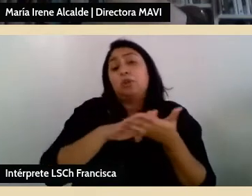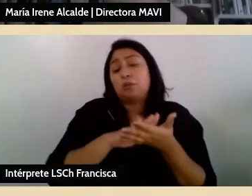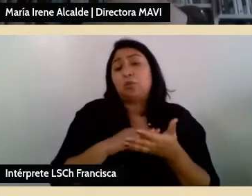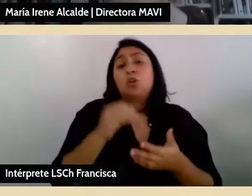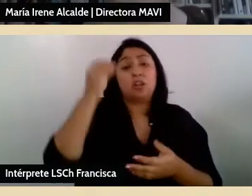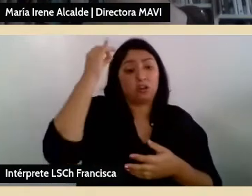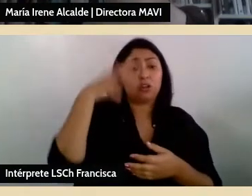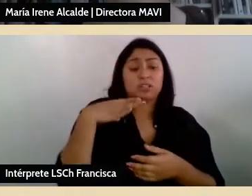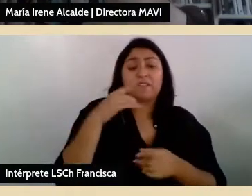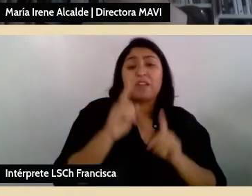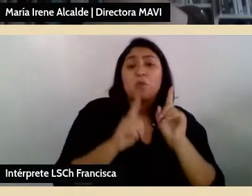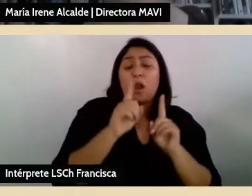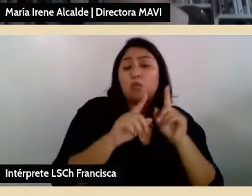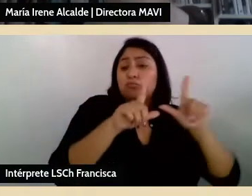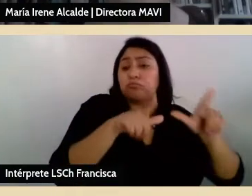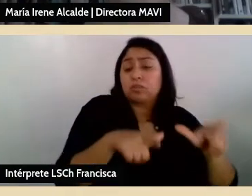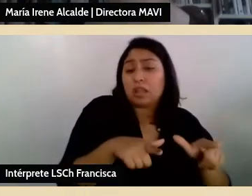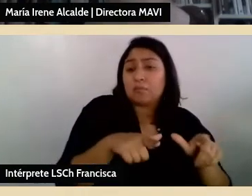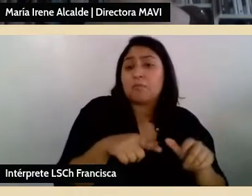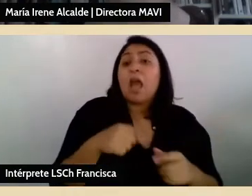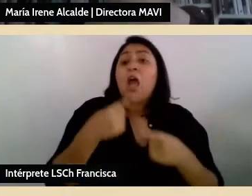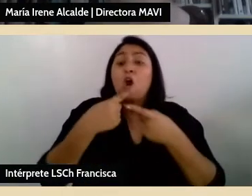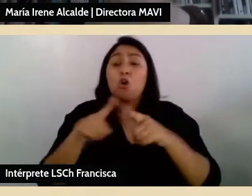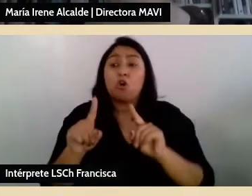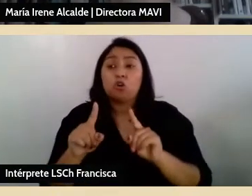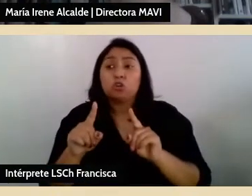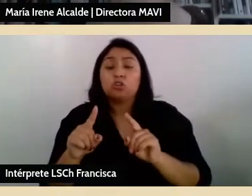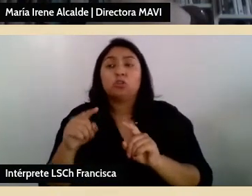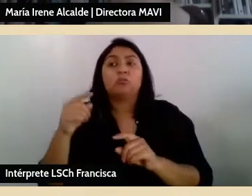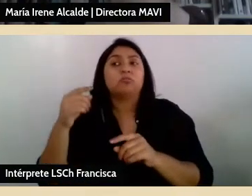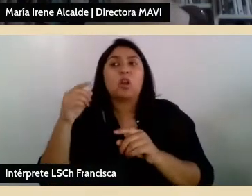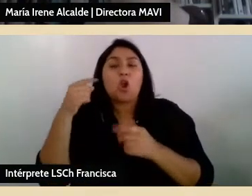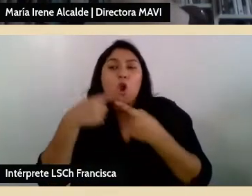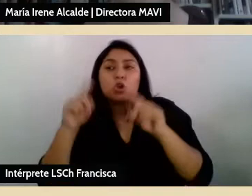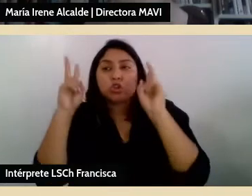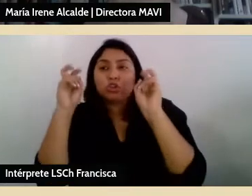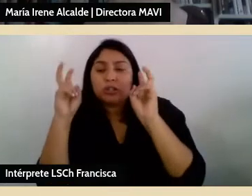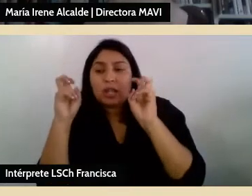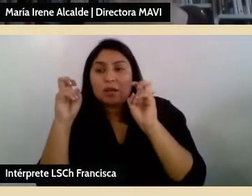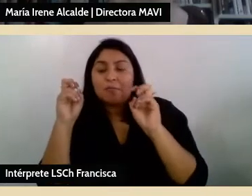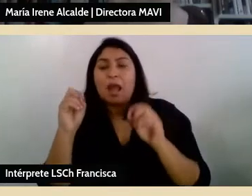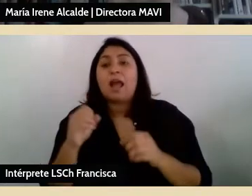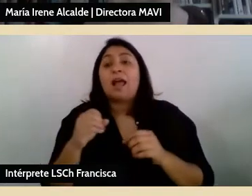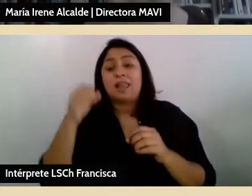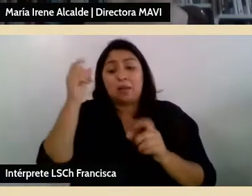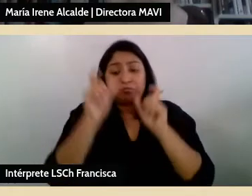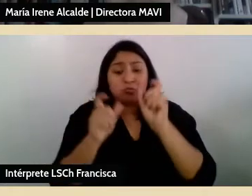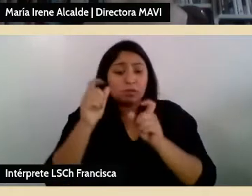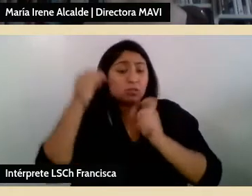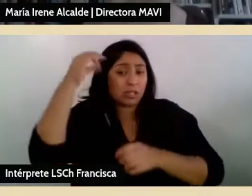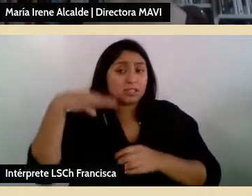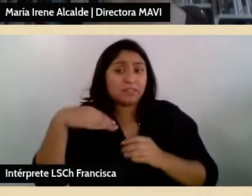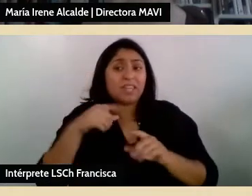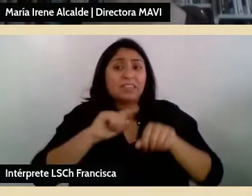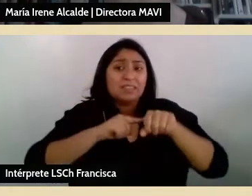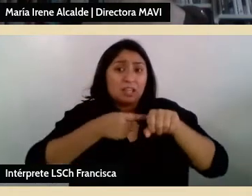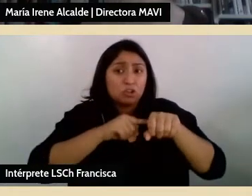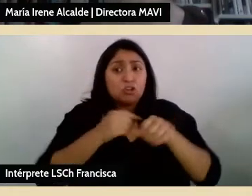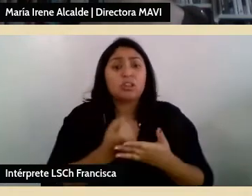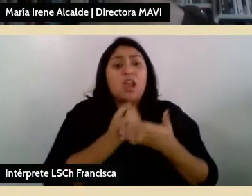se manejaban mejor tecnológicamente, ayudaron los otros. Fue